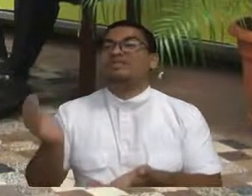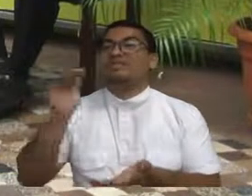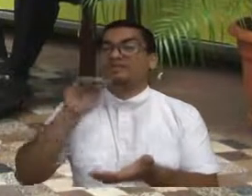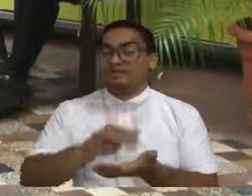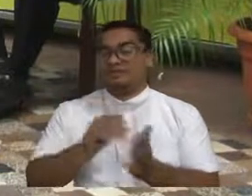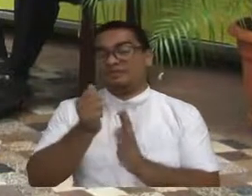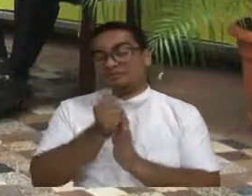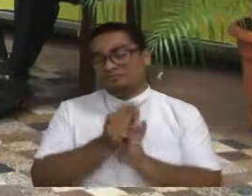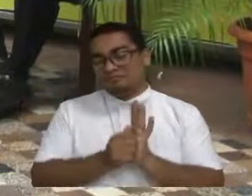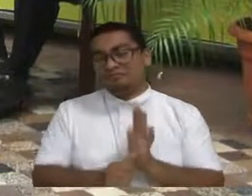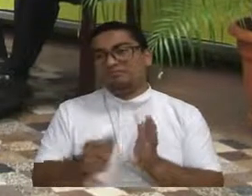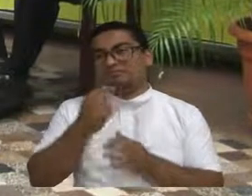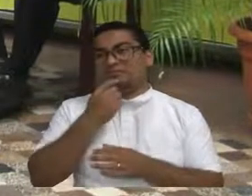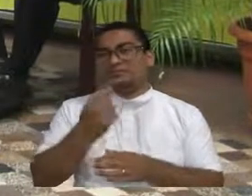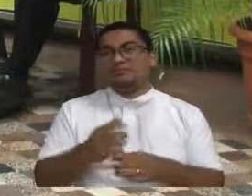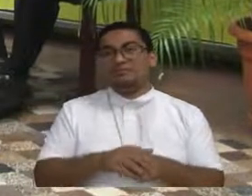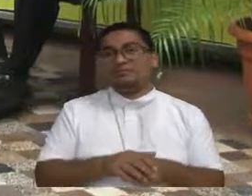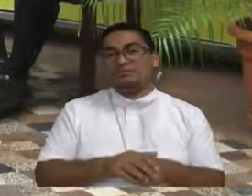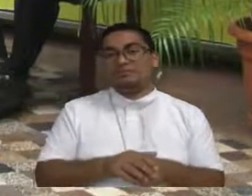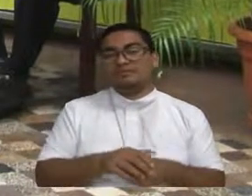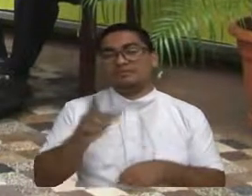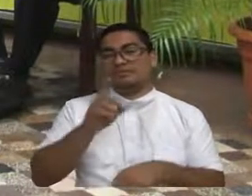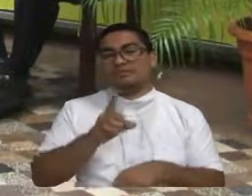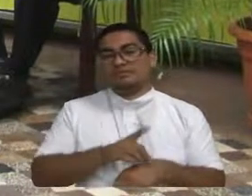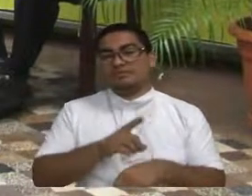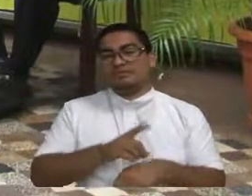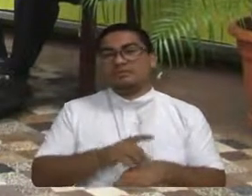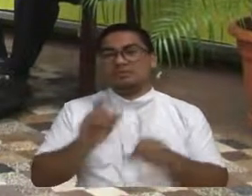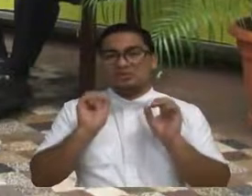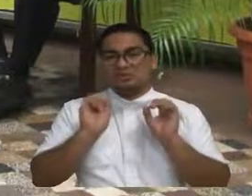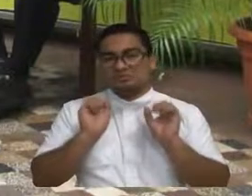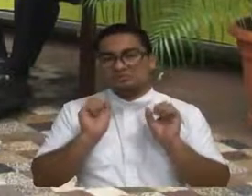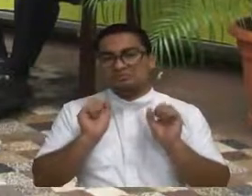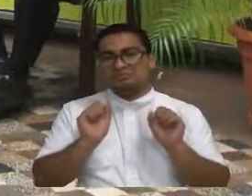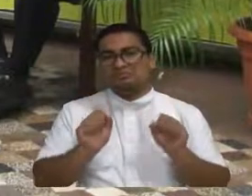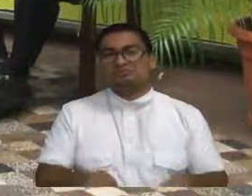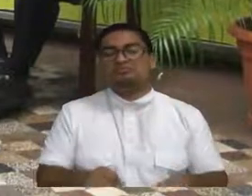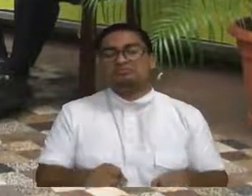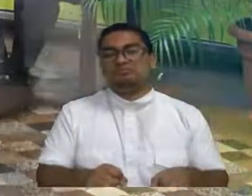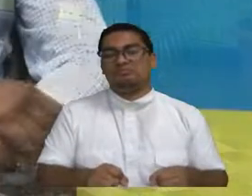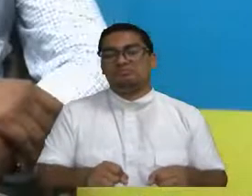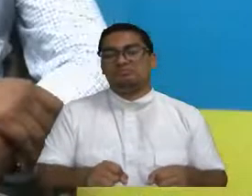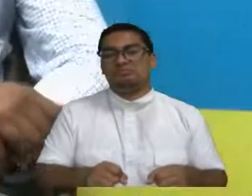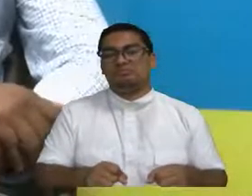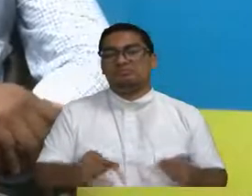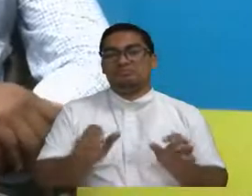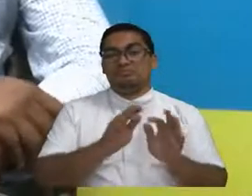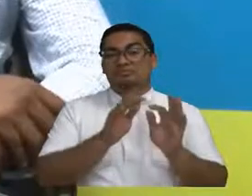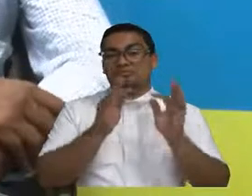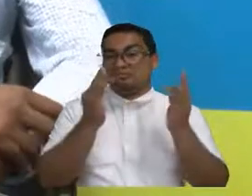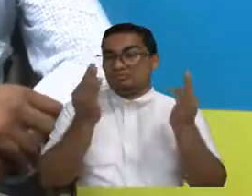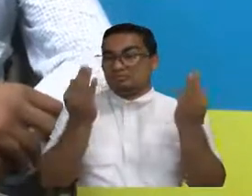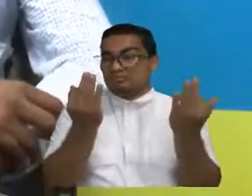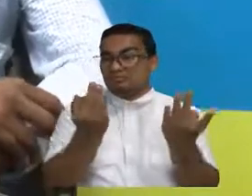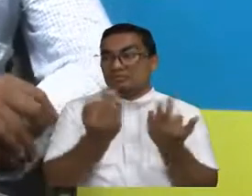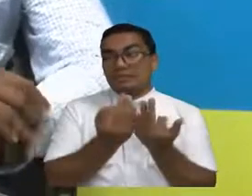posparto. Okay. Doctor, ¿pueden llegar la familia que sientan